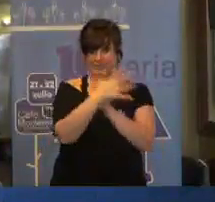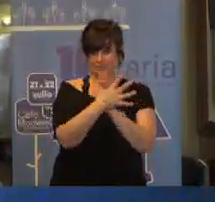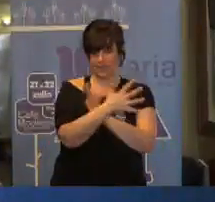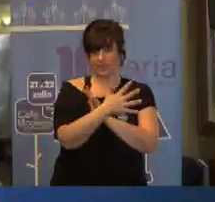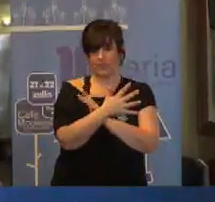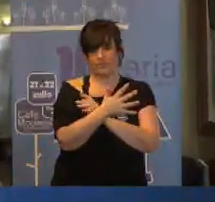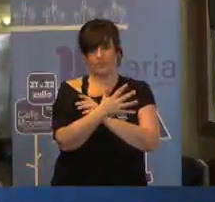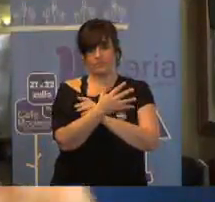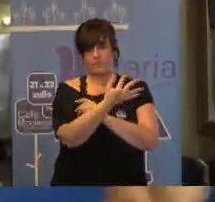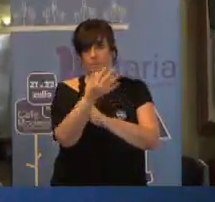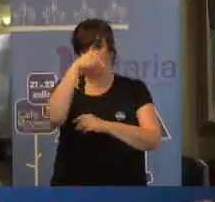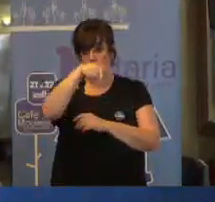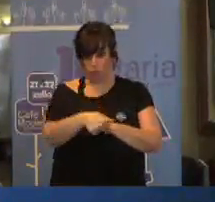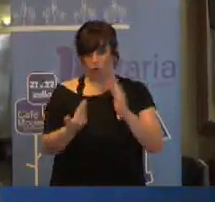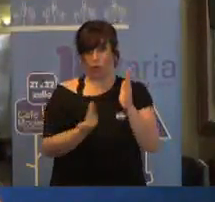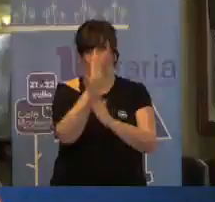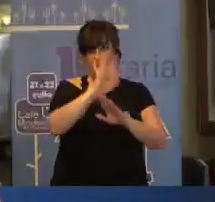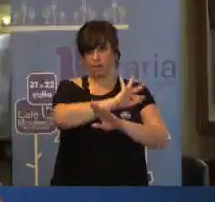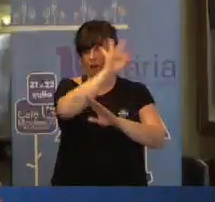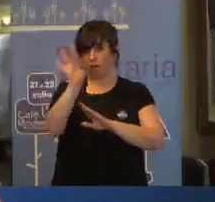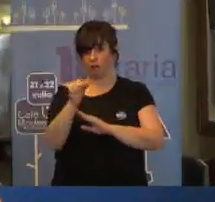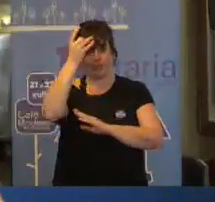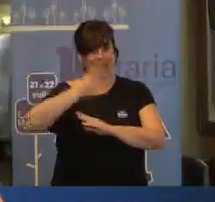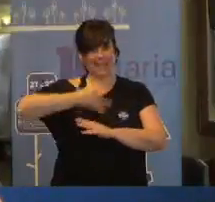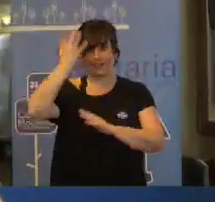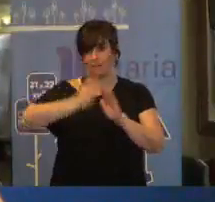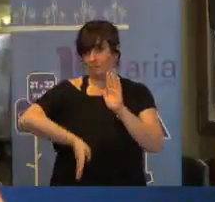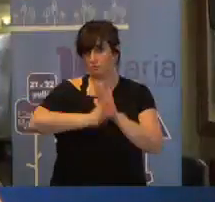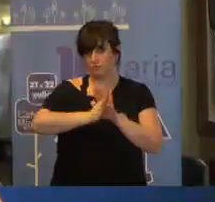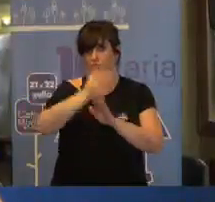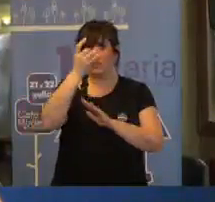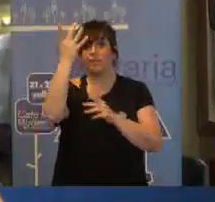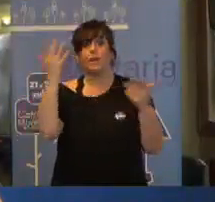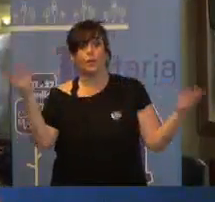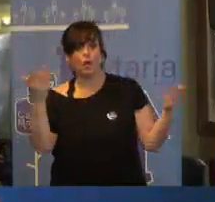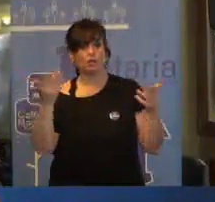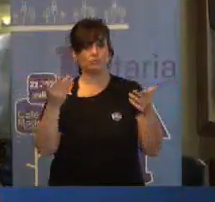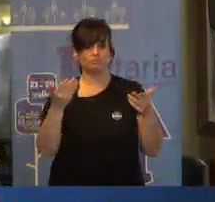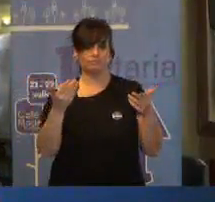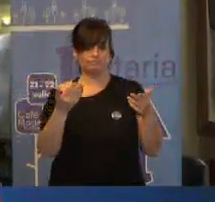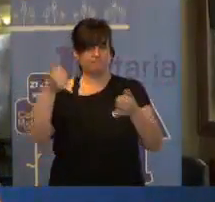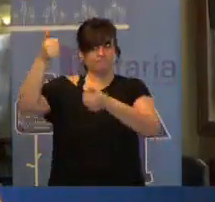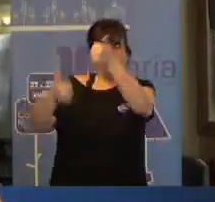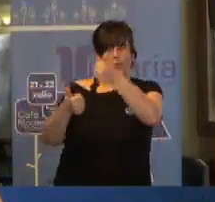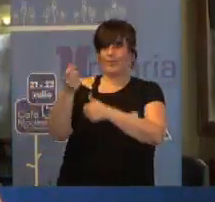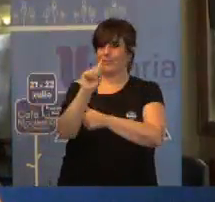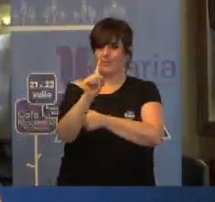longo da xornada de onte e ao longo desta mañán de cooperación frente á competencia,